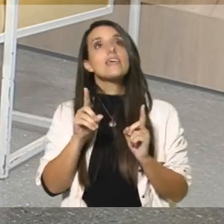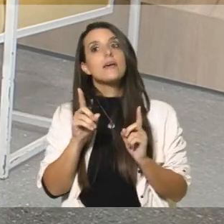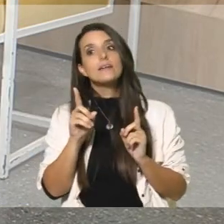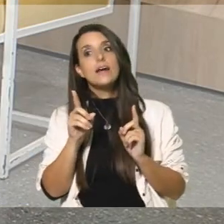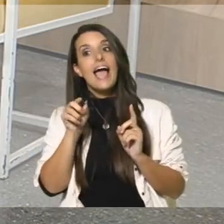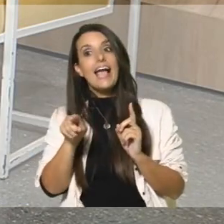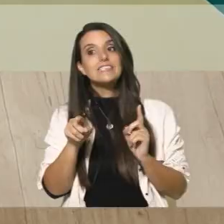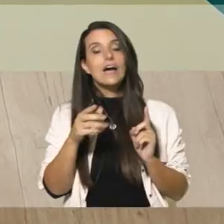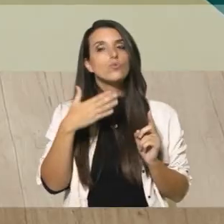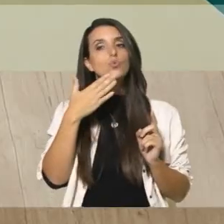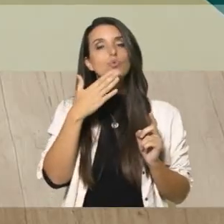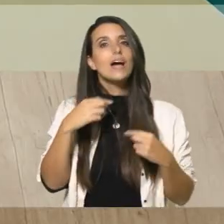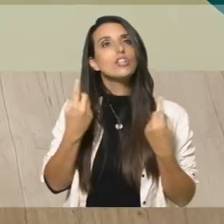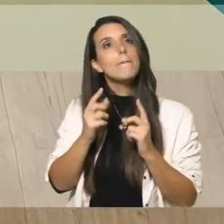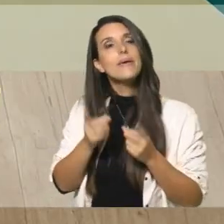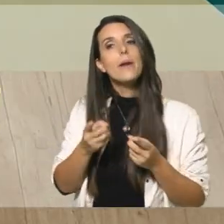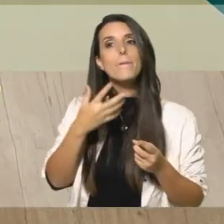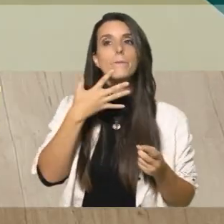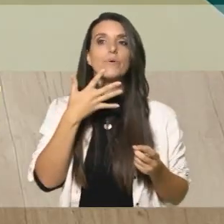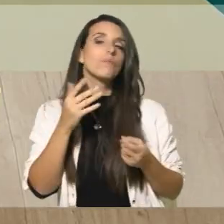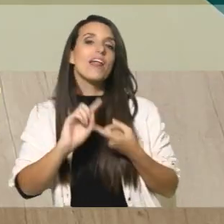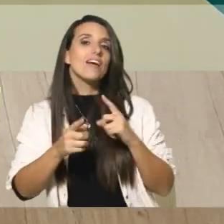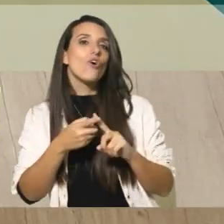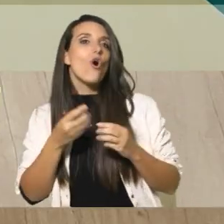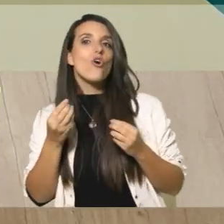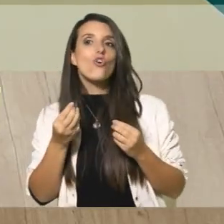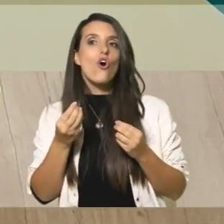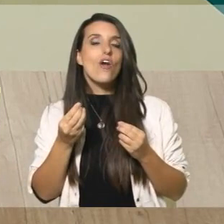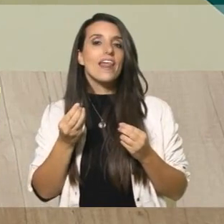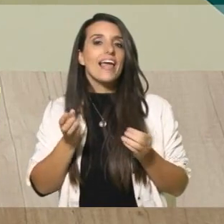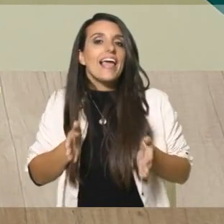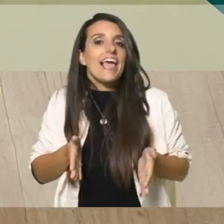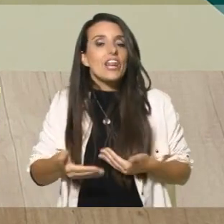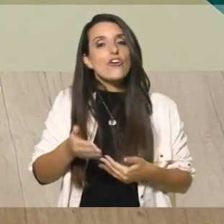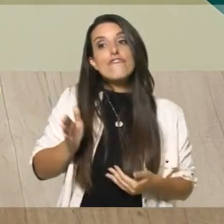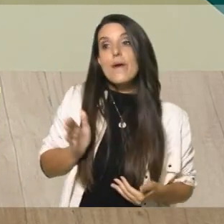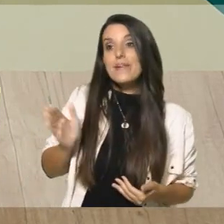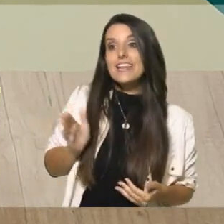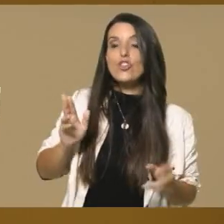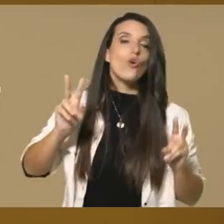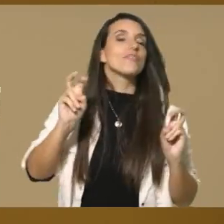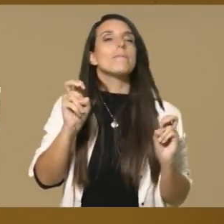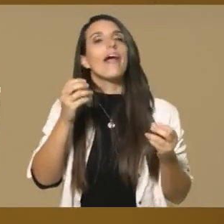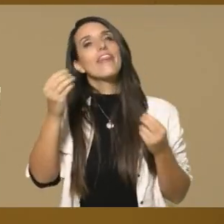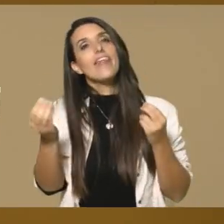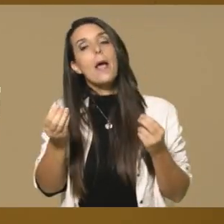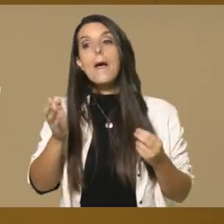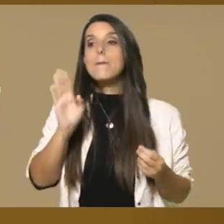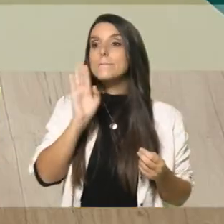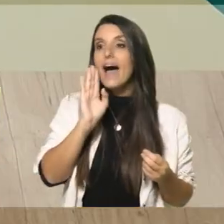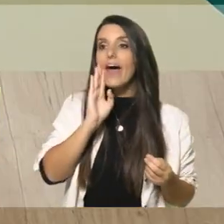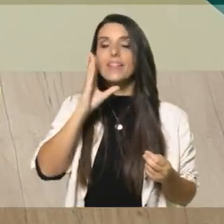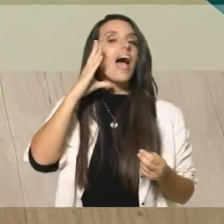De esa inquietud que también la vinculamos con el género femenino. Había una cuestión ahí de las madres, de